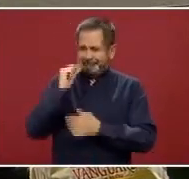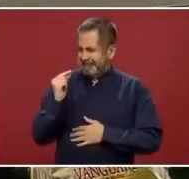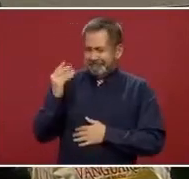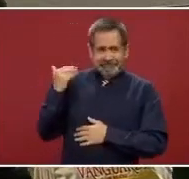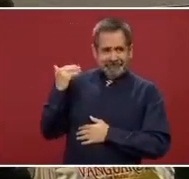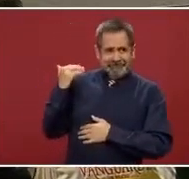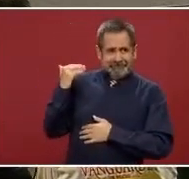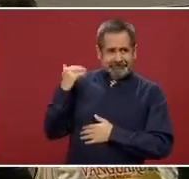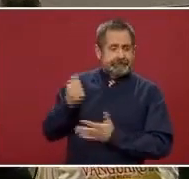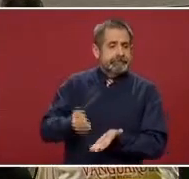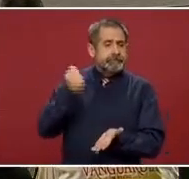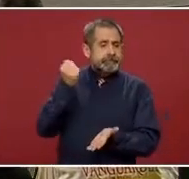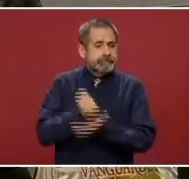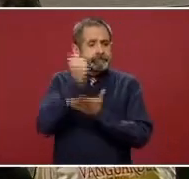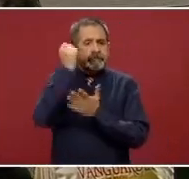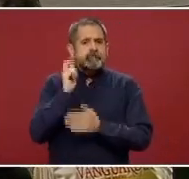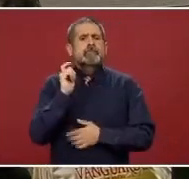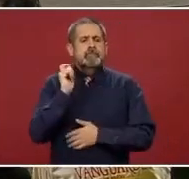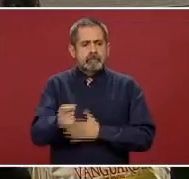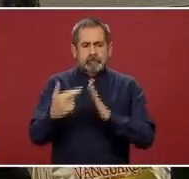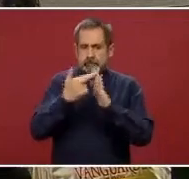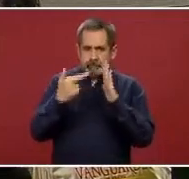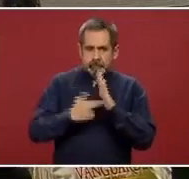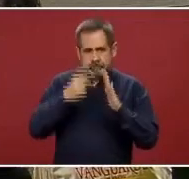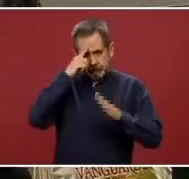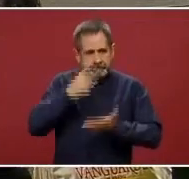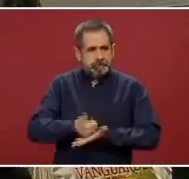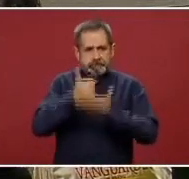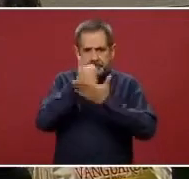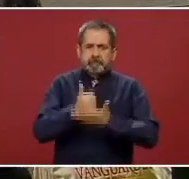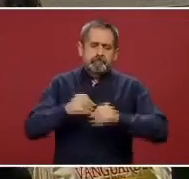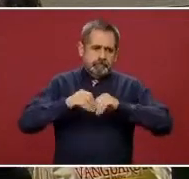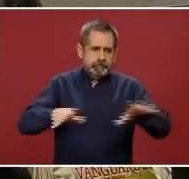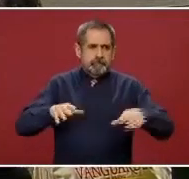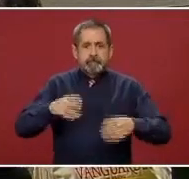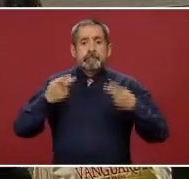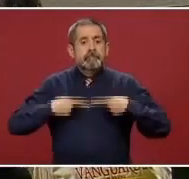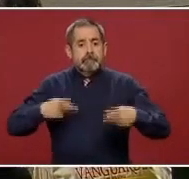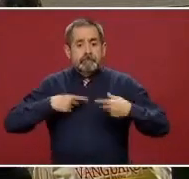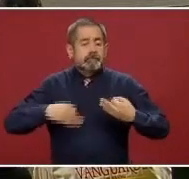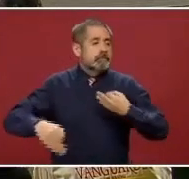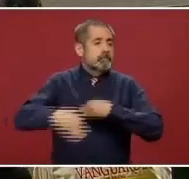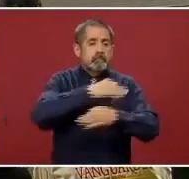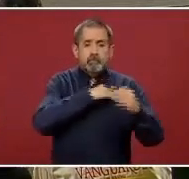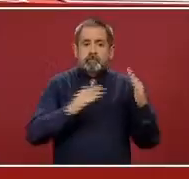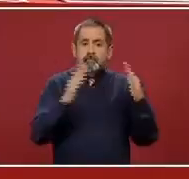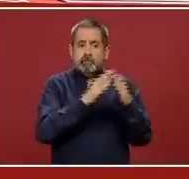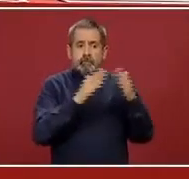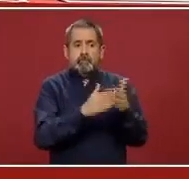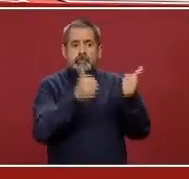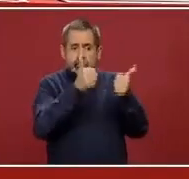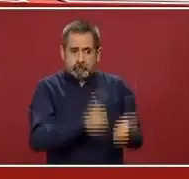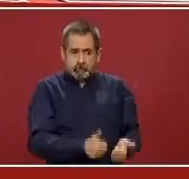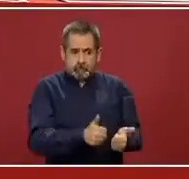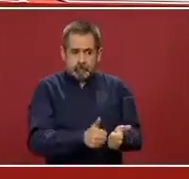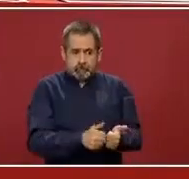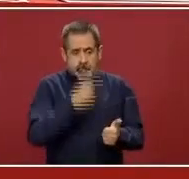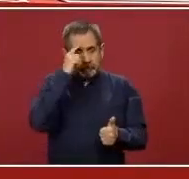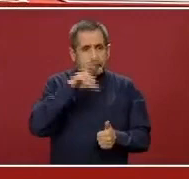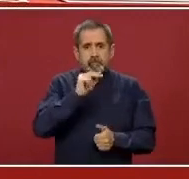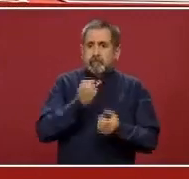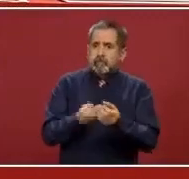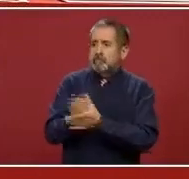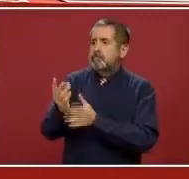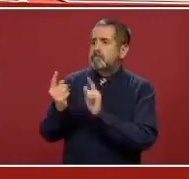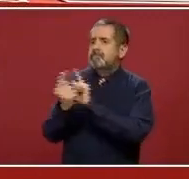minutos, medidas que van a ayudar también a que las personas estén en casa y que disminuyan los contagios.